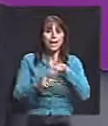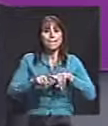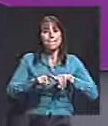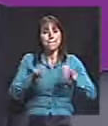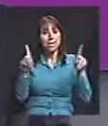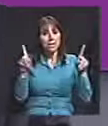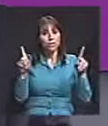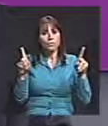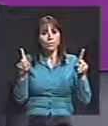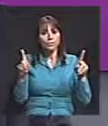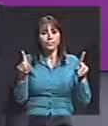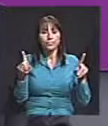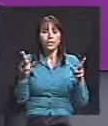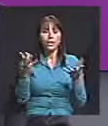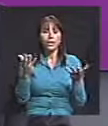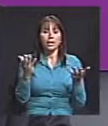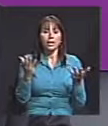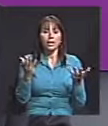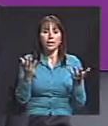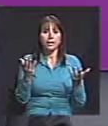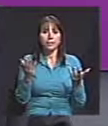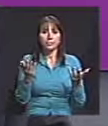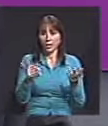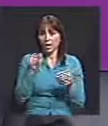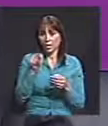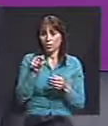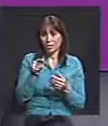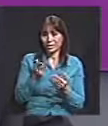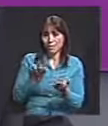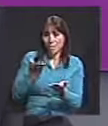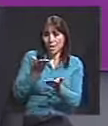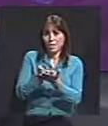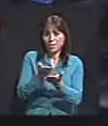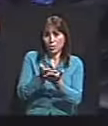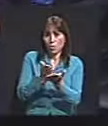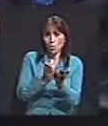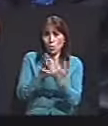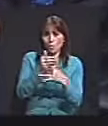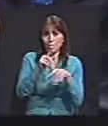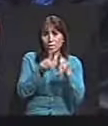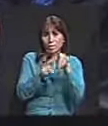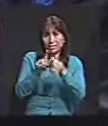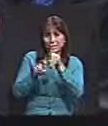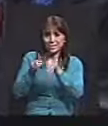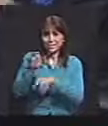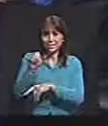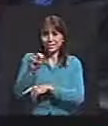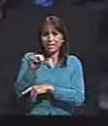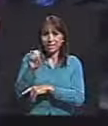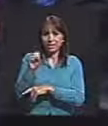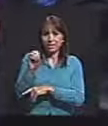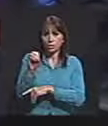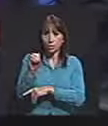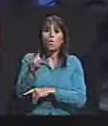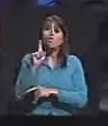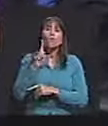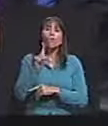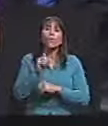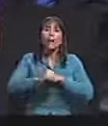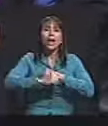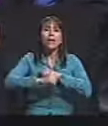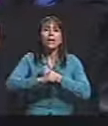Pero dentro de lo que se planteó por medio del censo fue una campaña de lenguaje